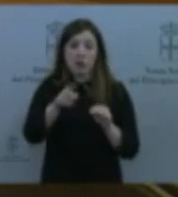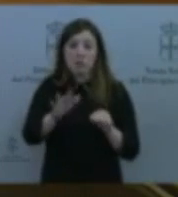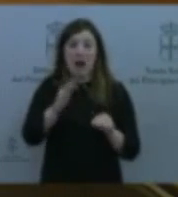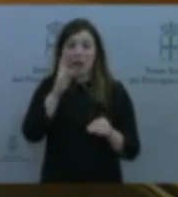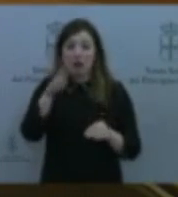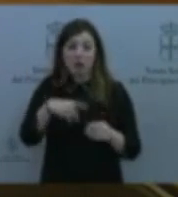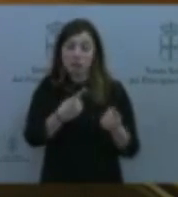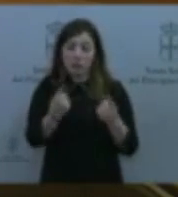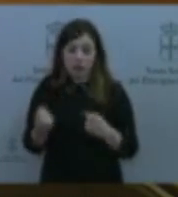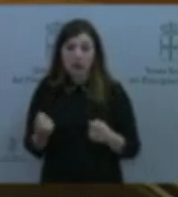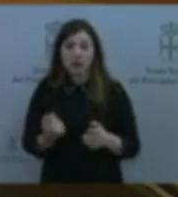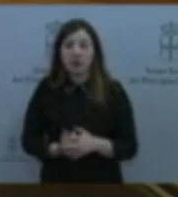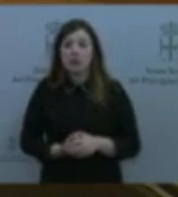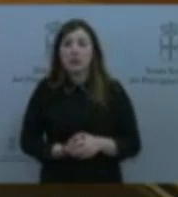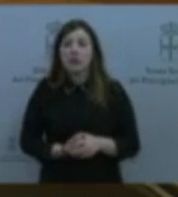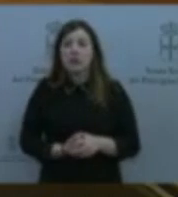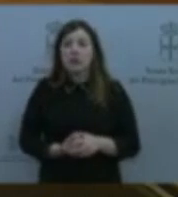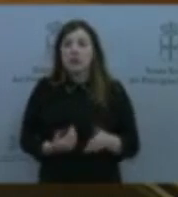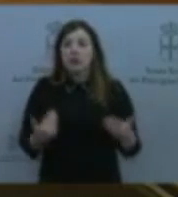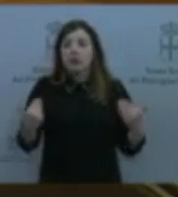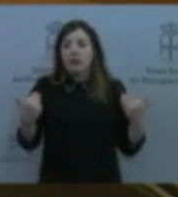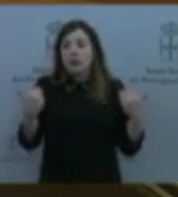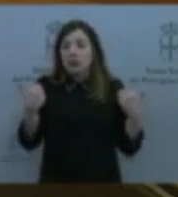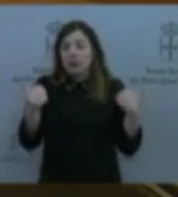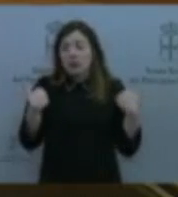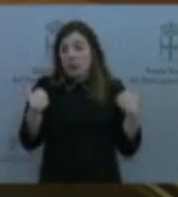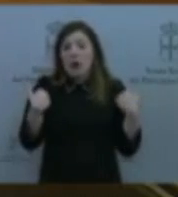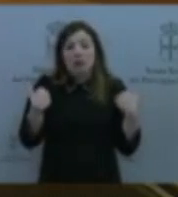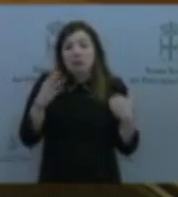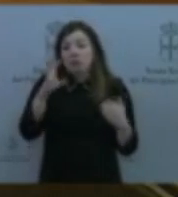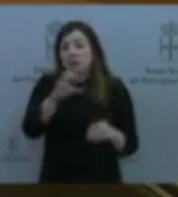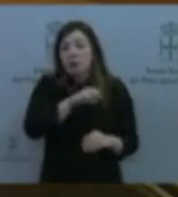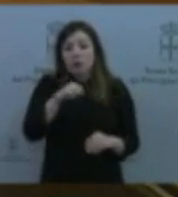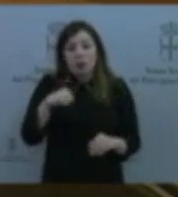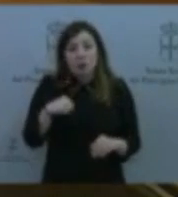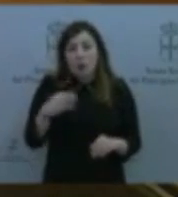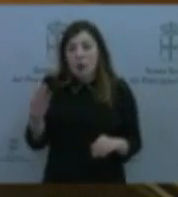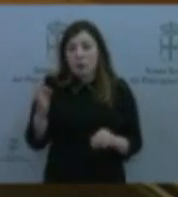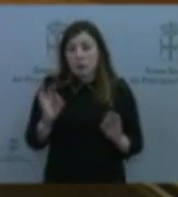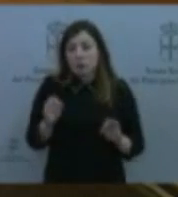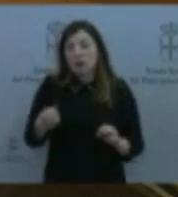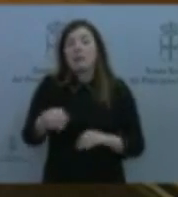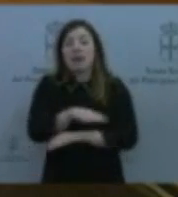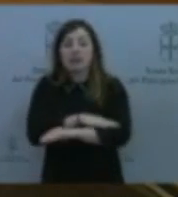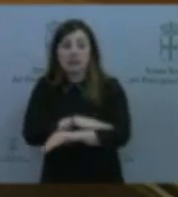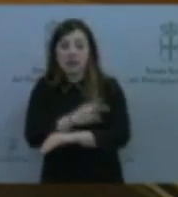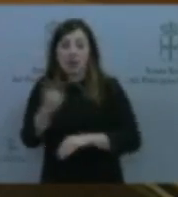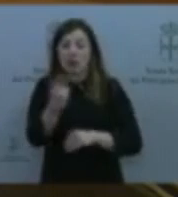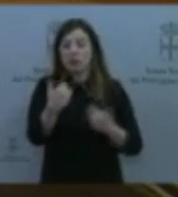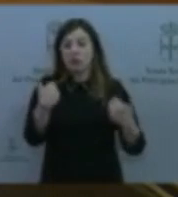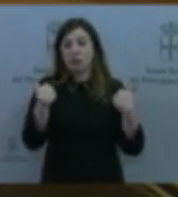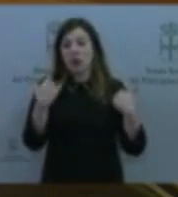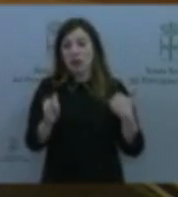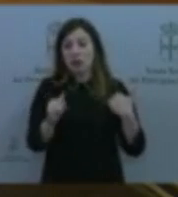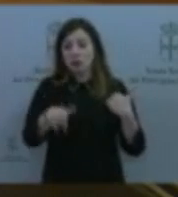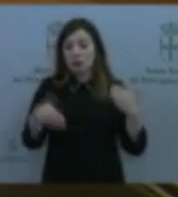se sitúa en el plano autonómico y otra parte en el plano estatal. Queremos enfocar hoy la cuestión del